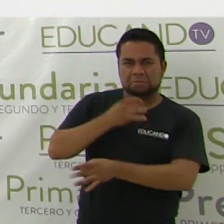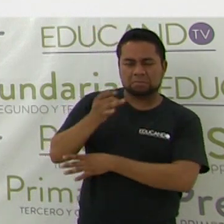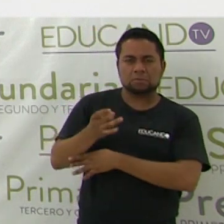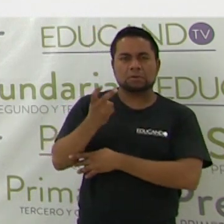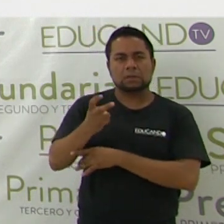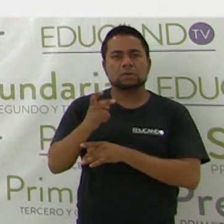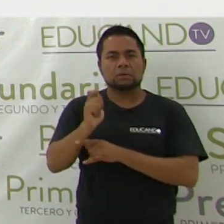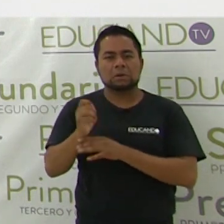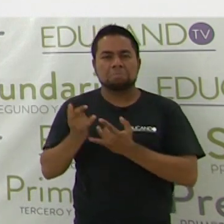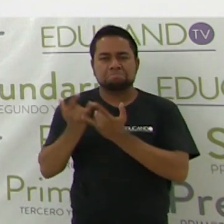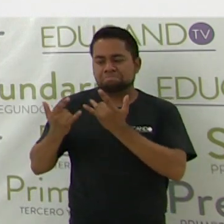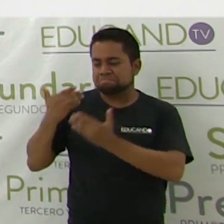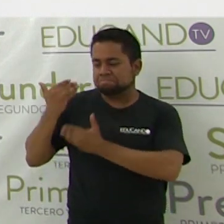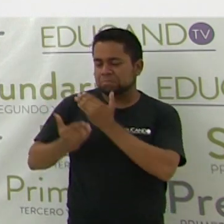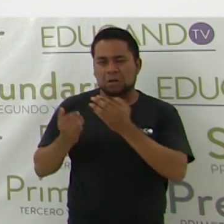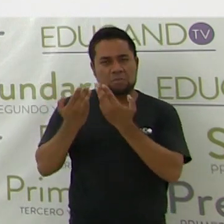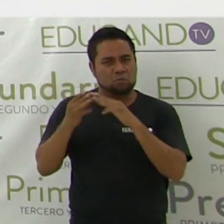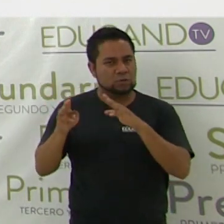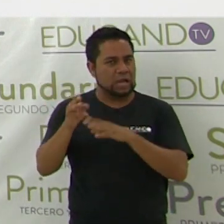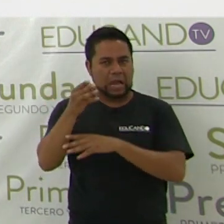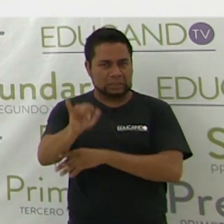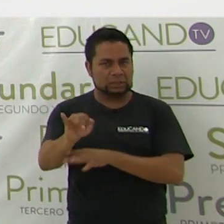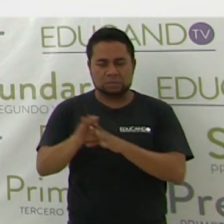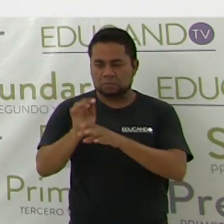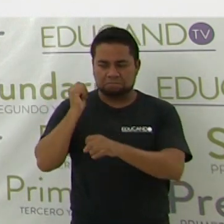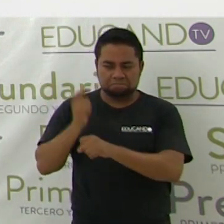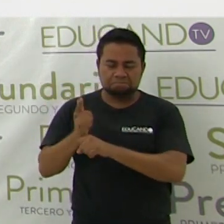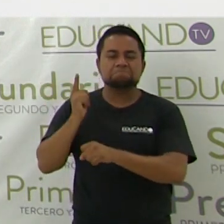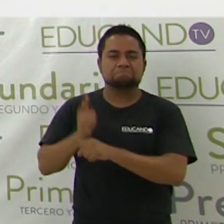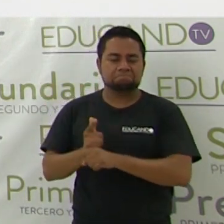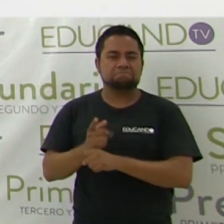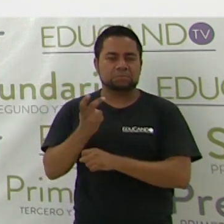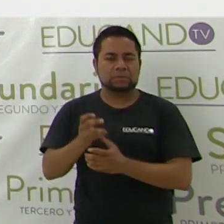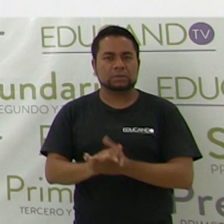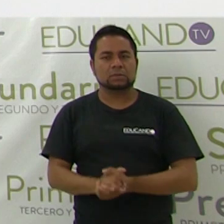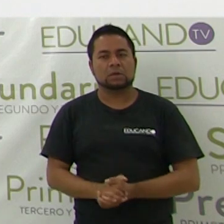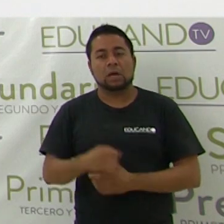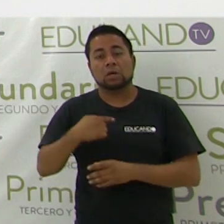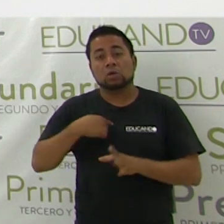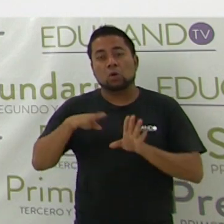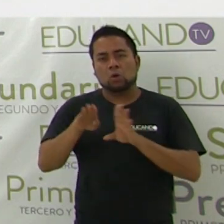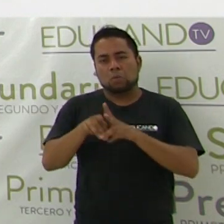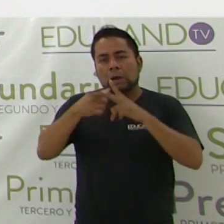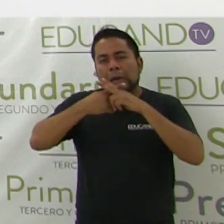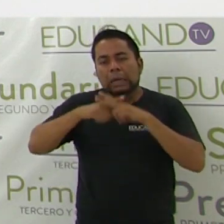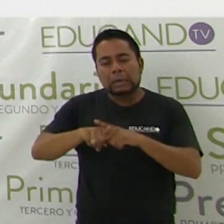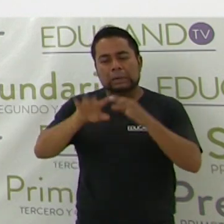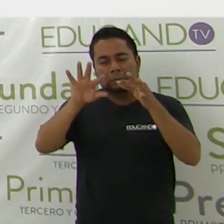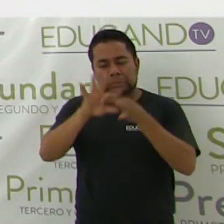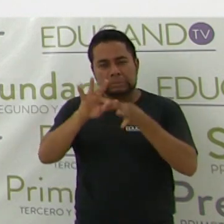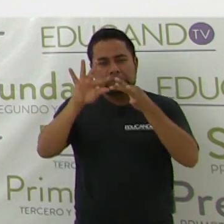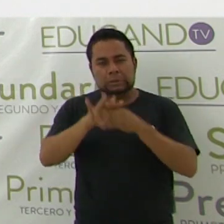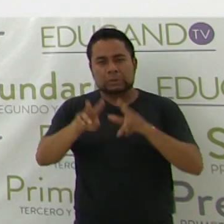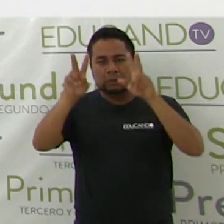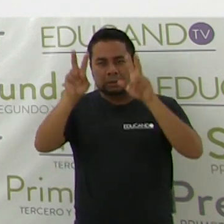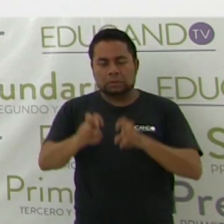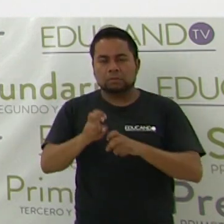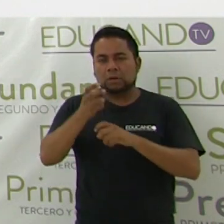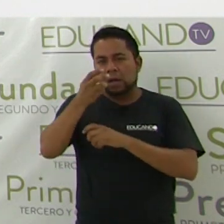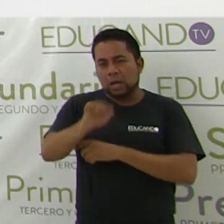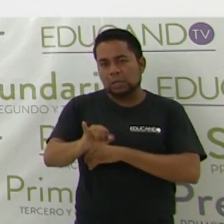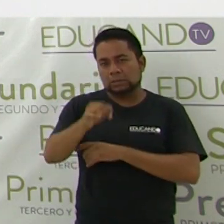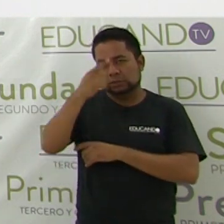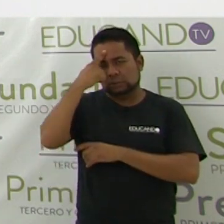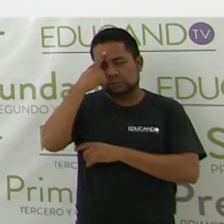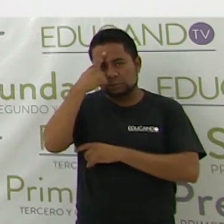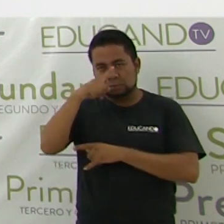a través de la historia de la música, es lo que se ha descubierto. Entonces, yo introduzco al tema que es el papel de las mujeres